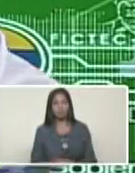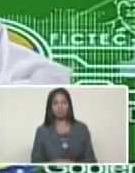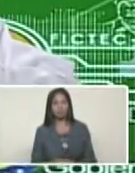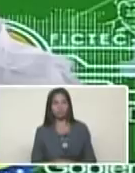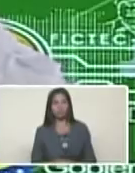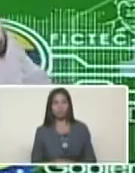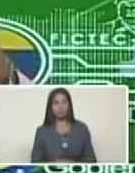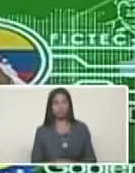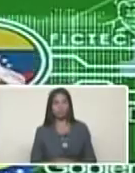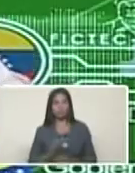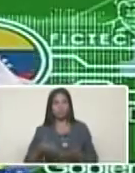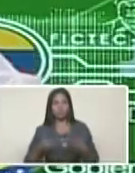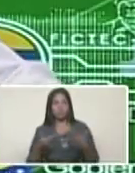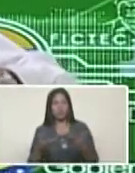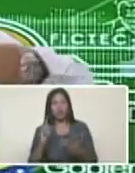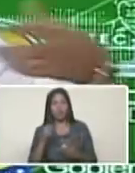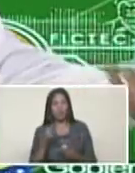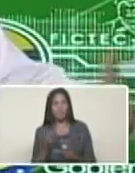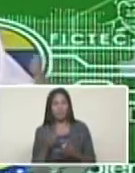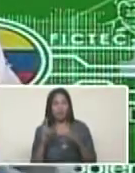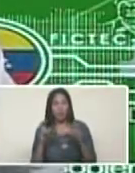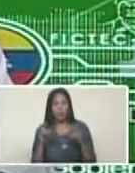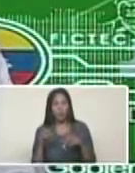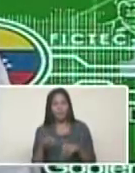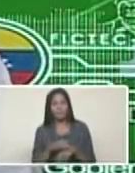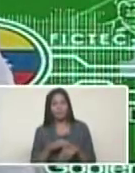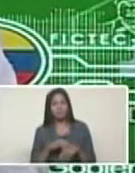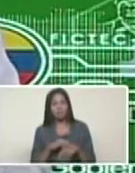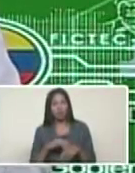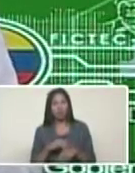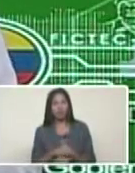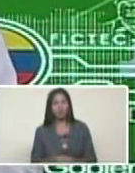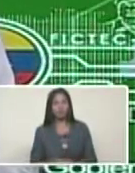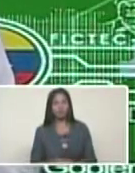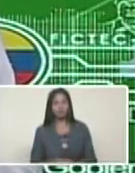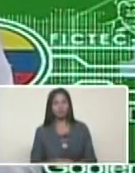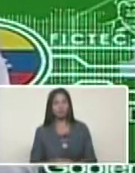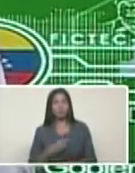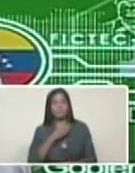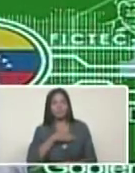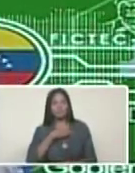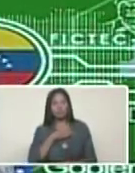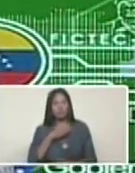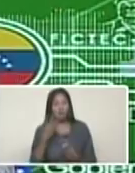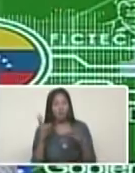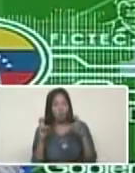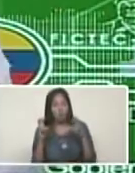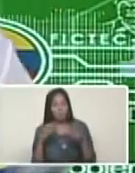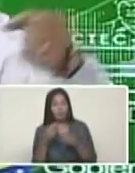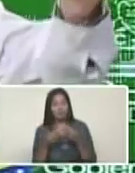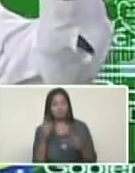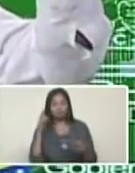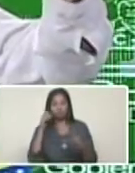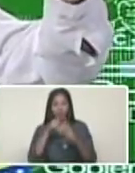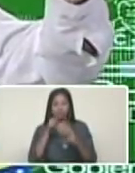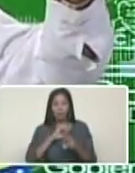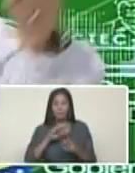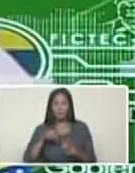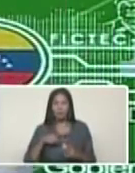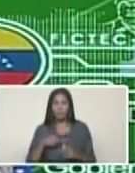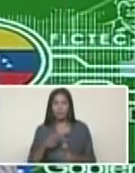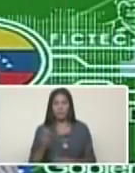les encomendarán nuevas misiones, ¿verdad? Para tener al lado del